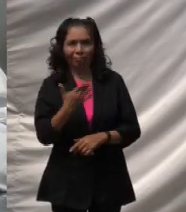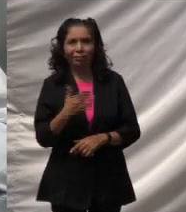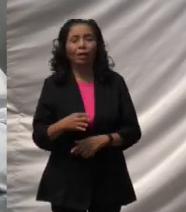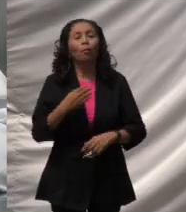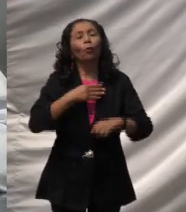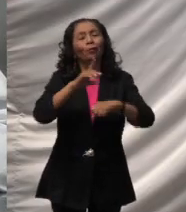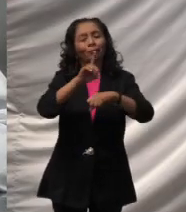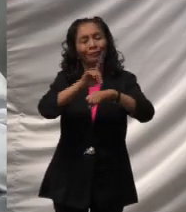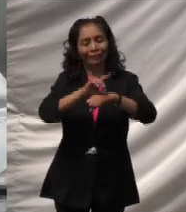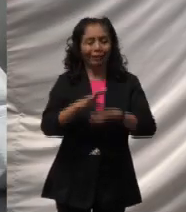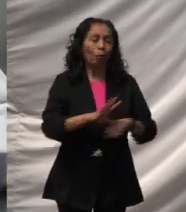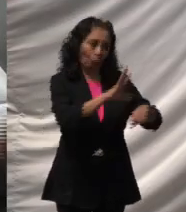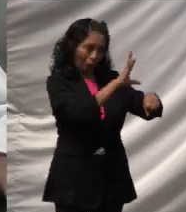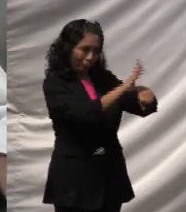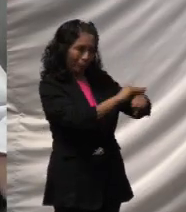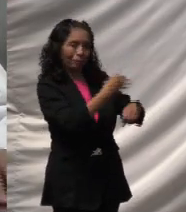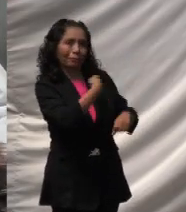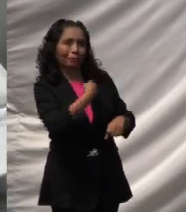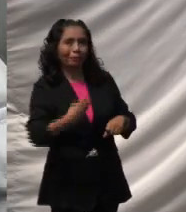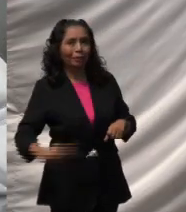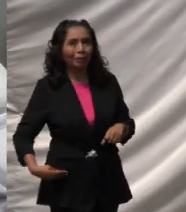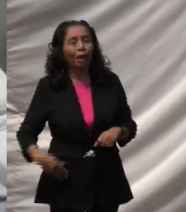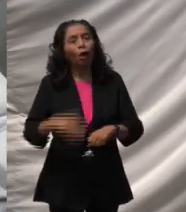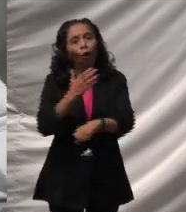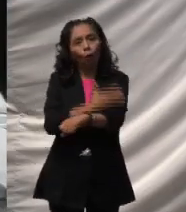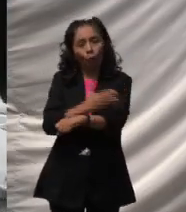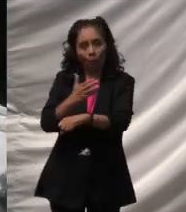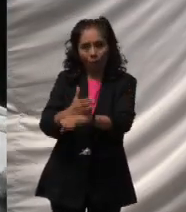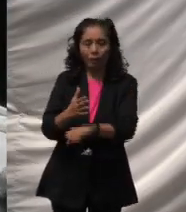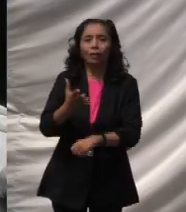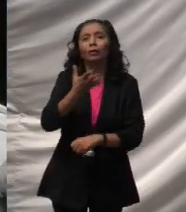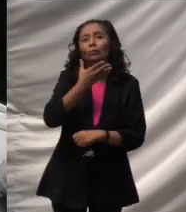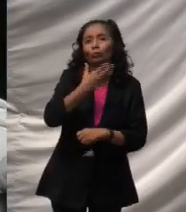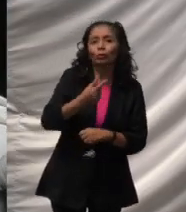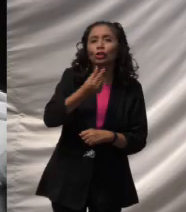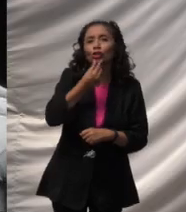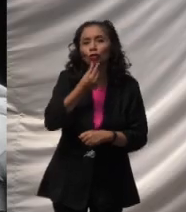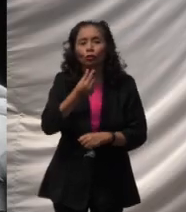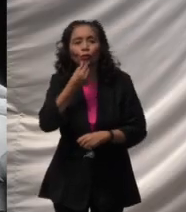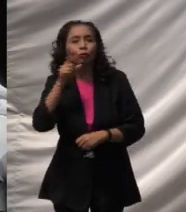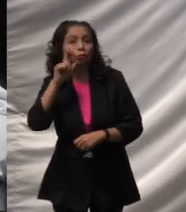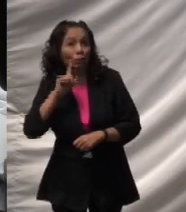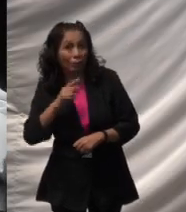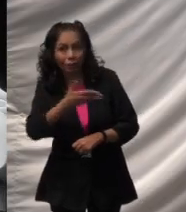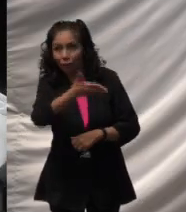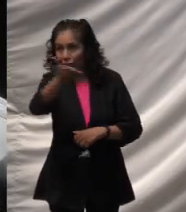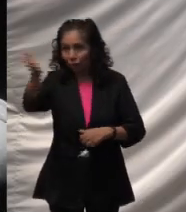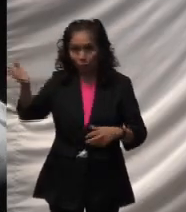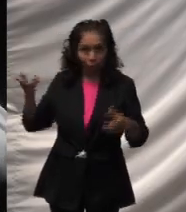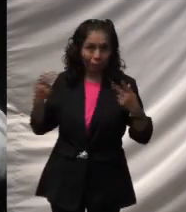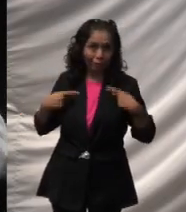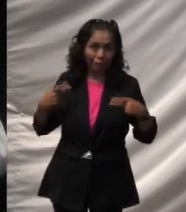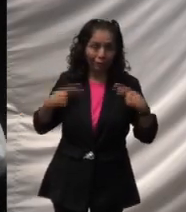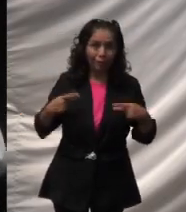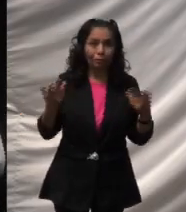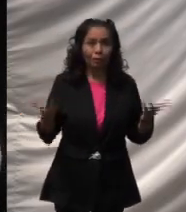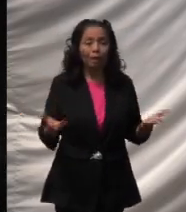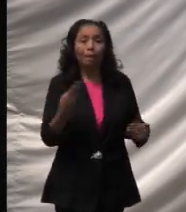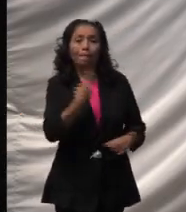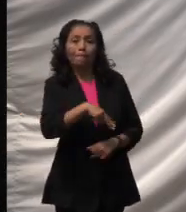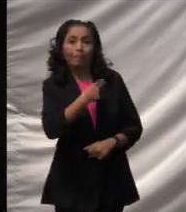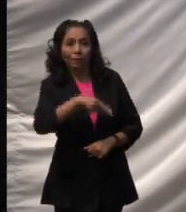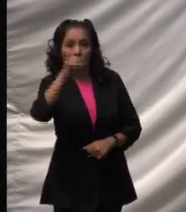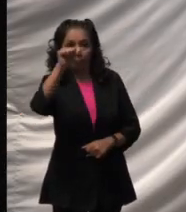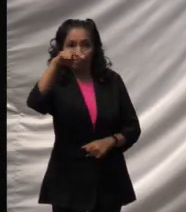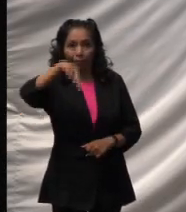el permiso de la mesa directiva, mis compañeras y compañeros diputados infantiles y en público en general. Mi nombre es